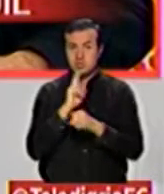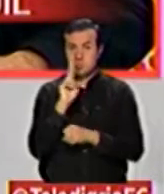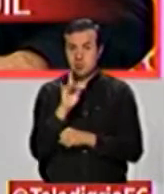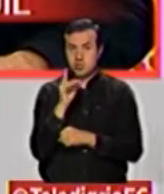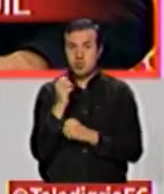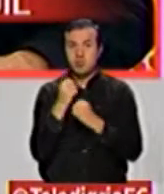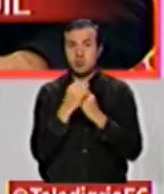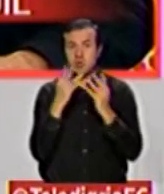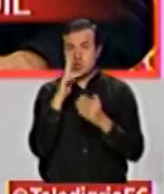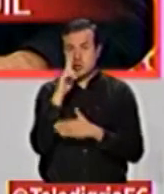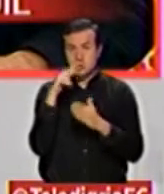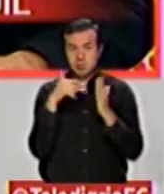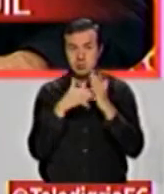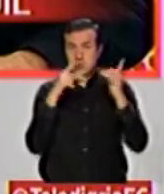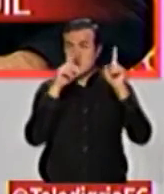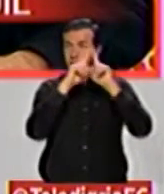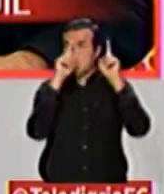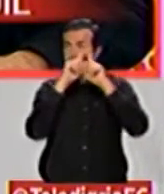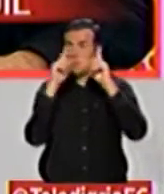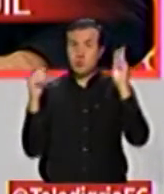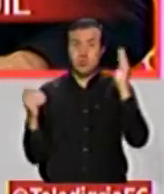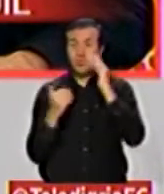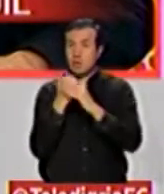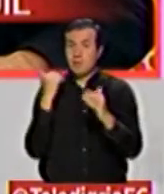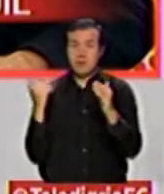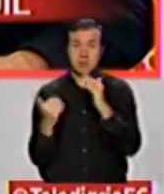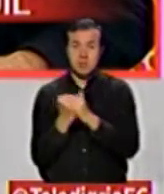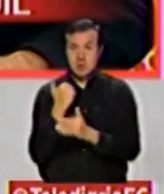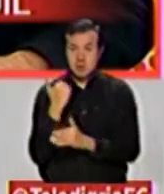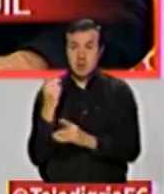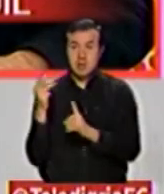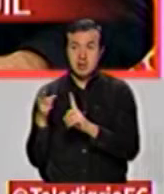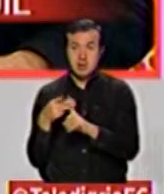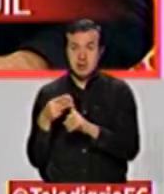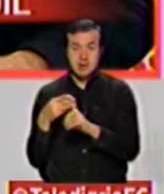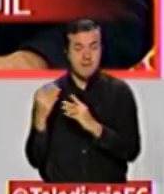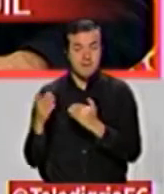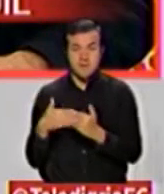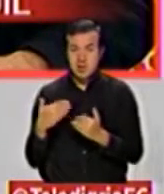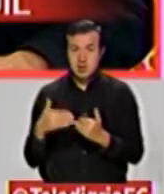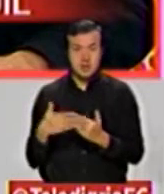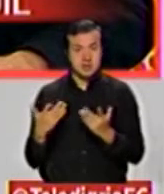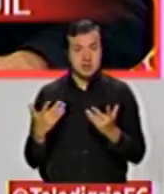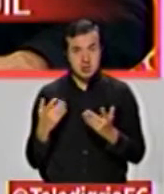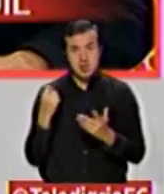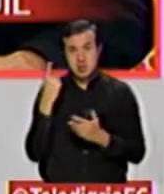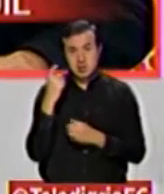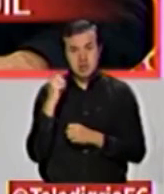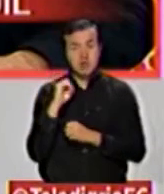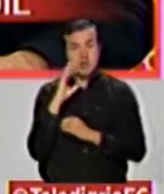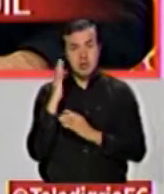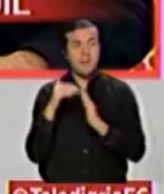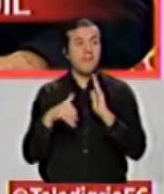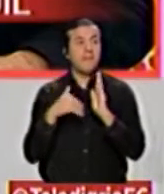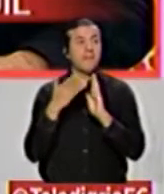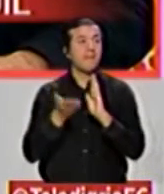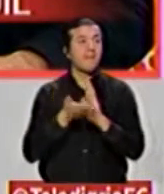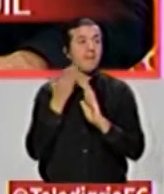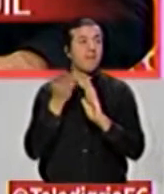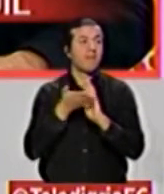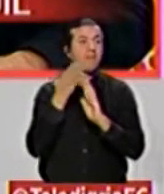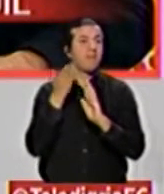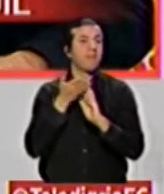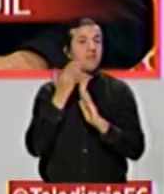más de 3.000 compañías se han constituido por esta vía y entendemos que el número va en incremento.